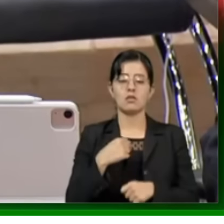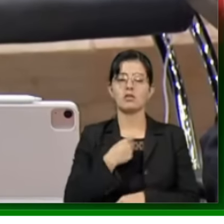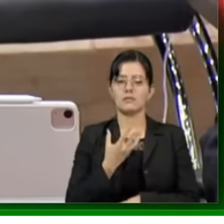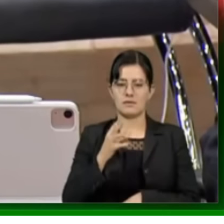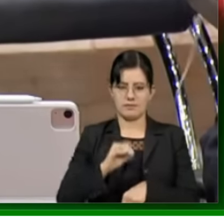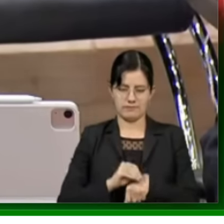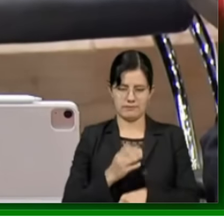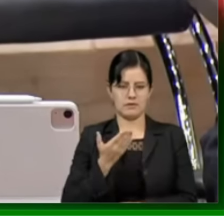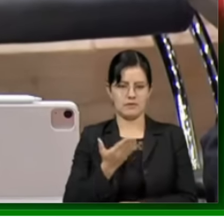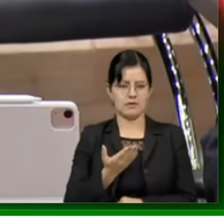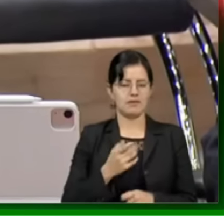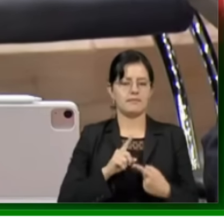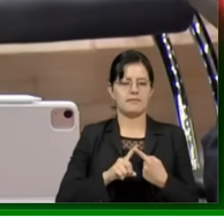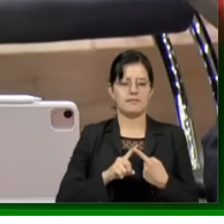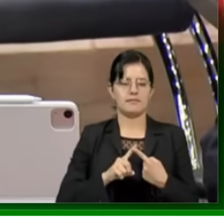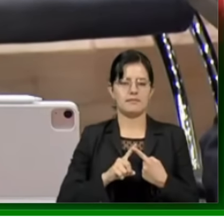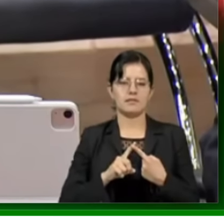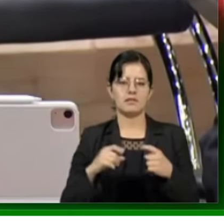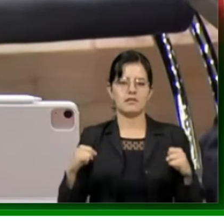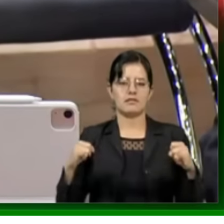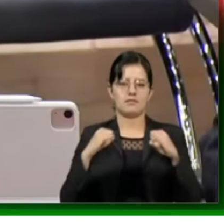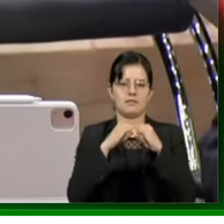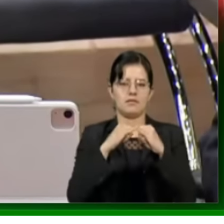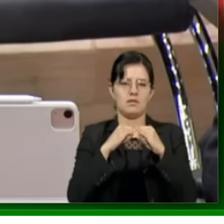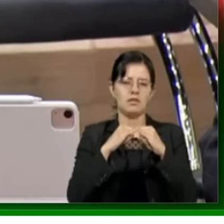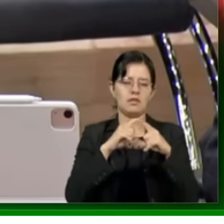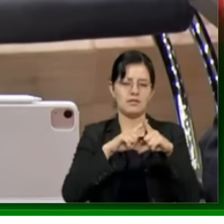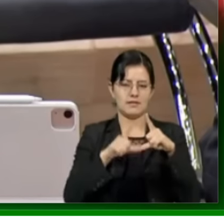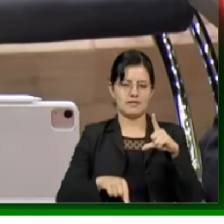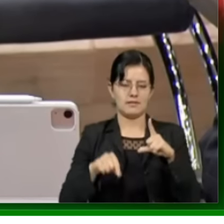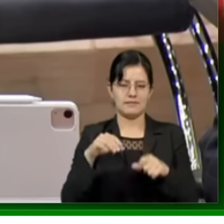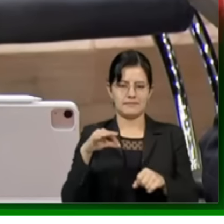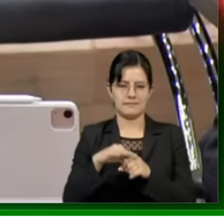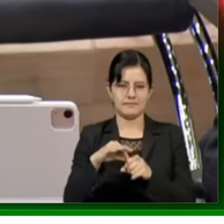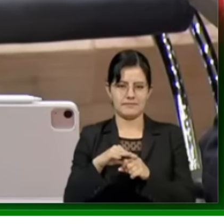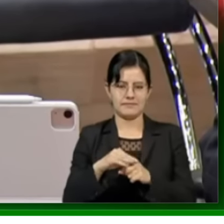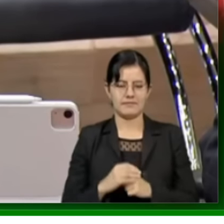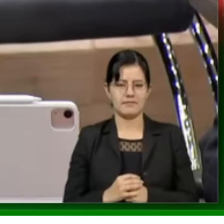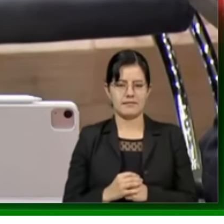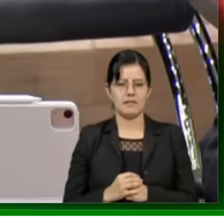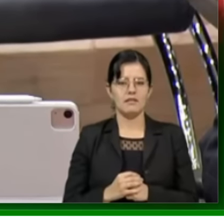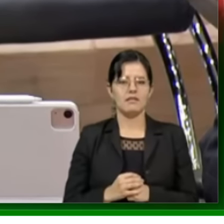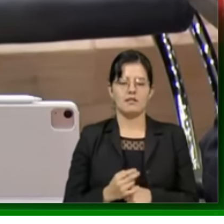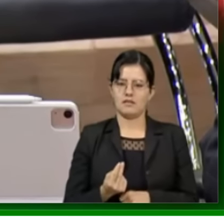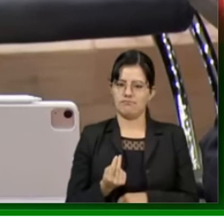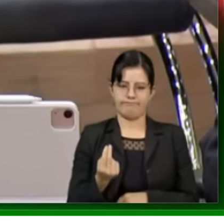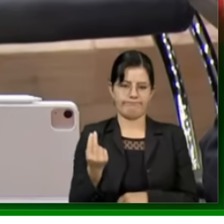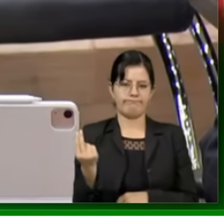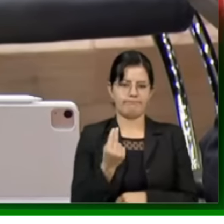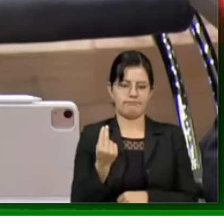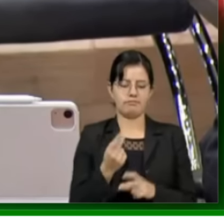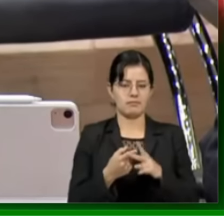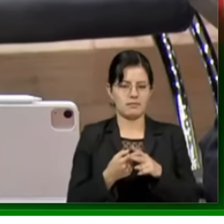solicitar primero que el Instituto Nacional electoral de forma urgente